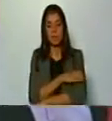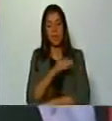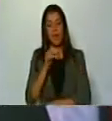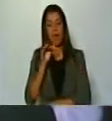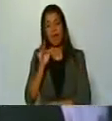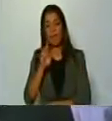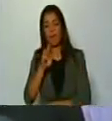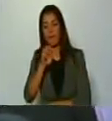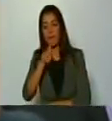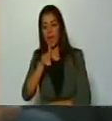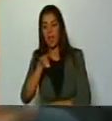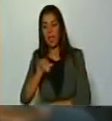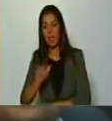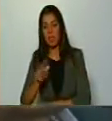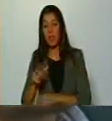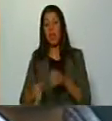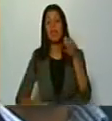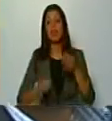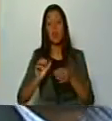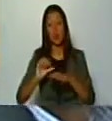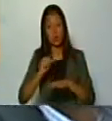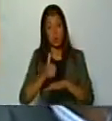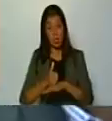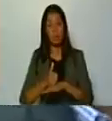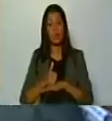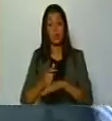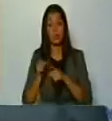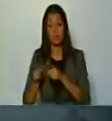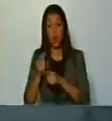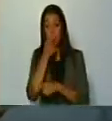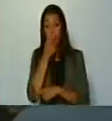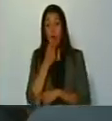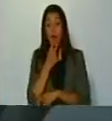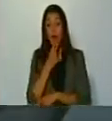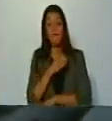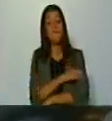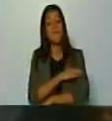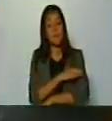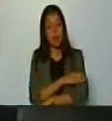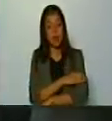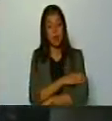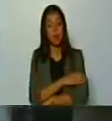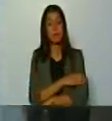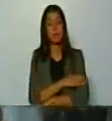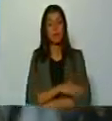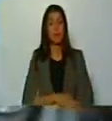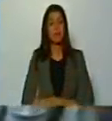del Tribunal Supremo de Justicia. Freddy Alejandro Guevara Cortés, con cédula de identidad